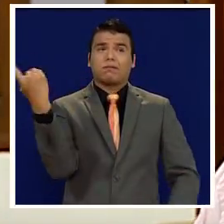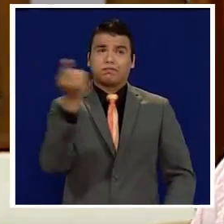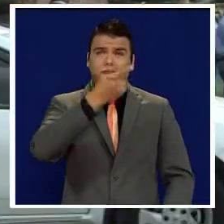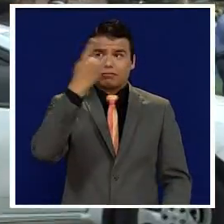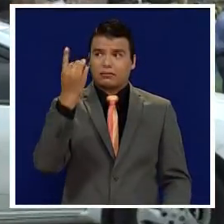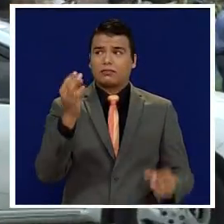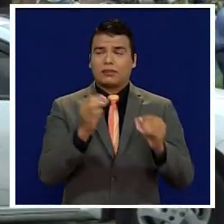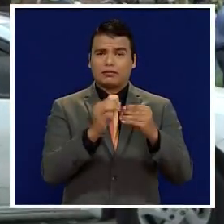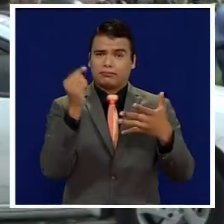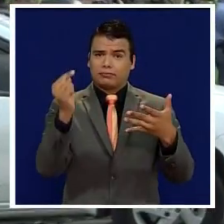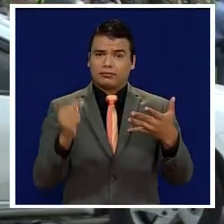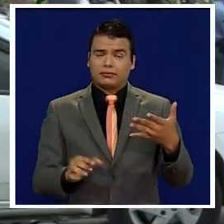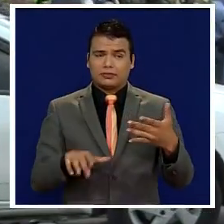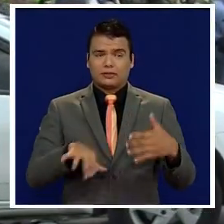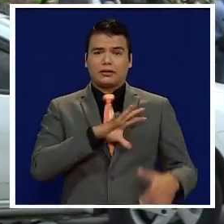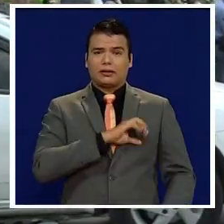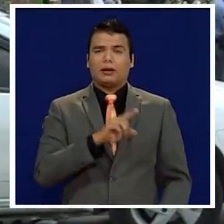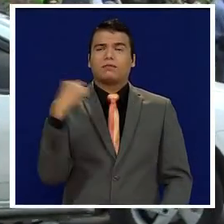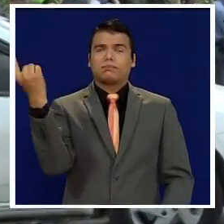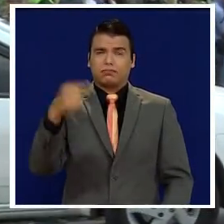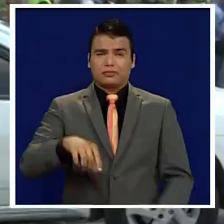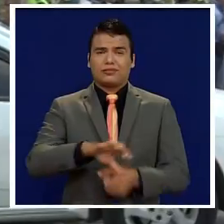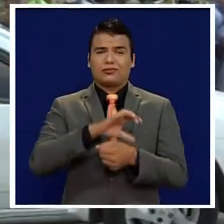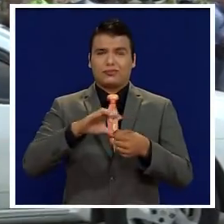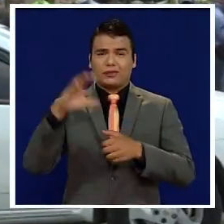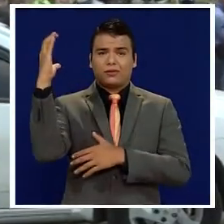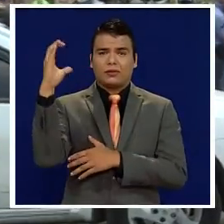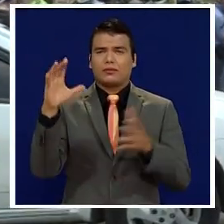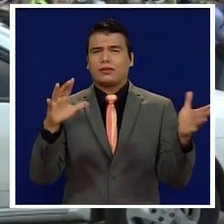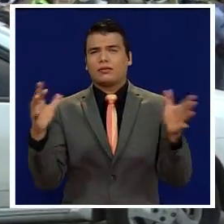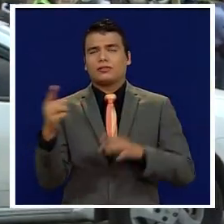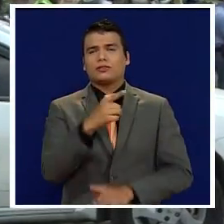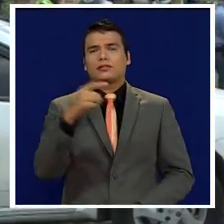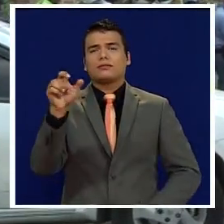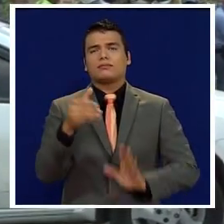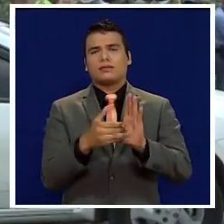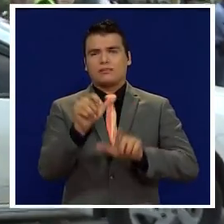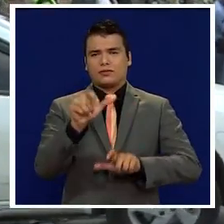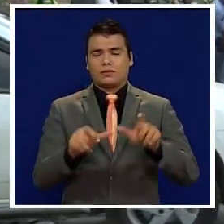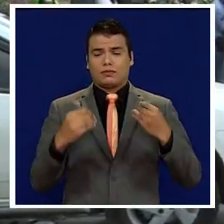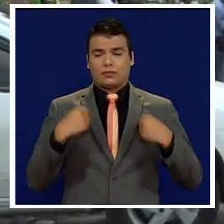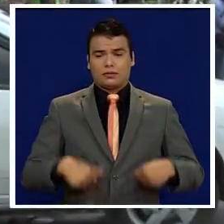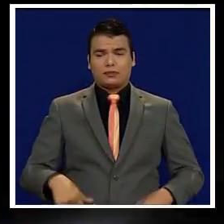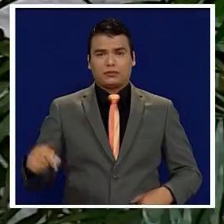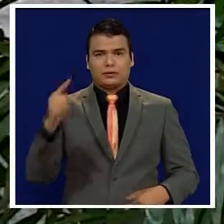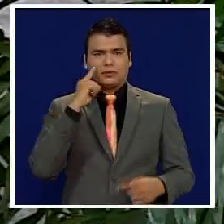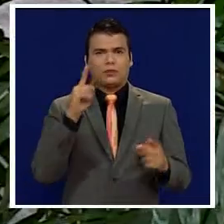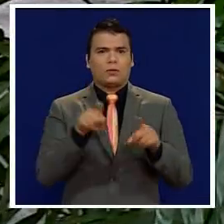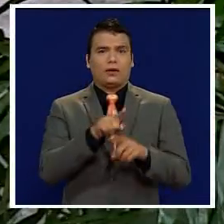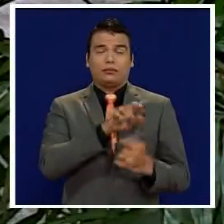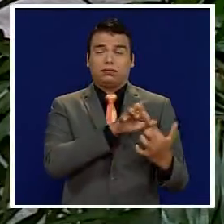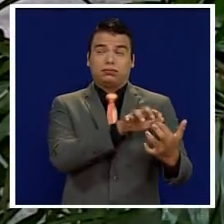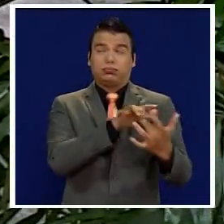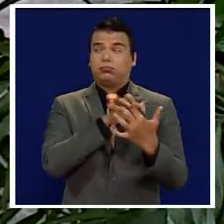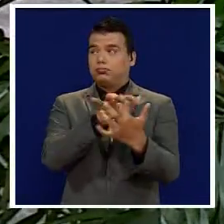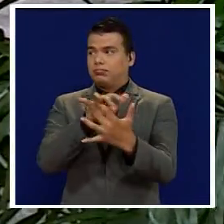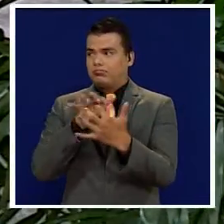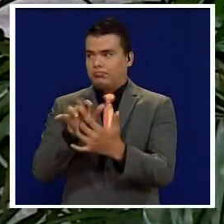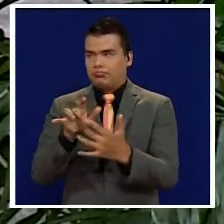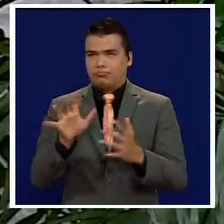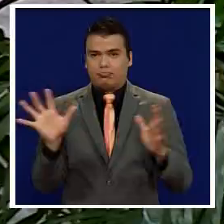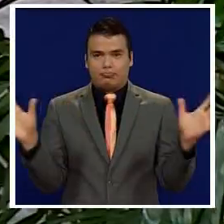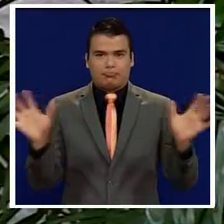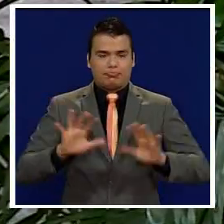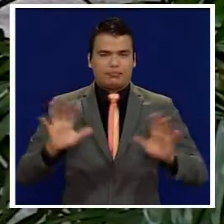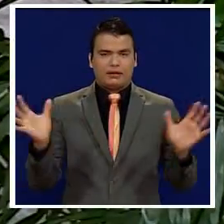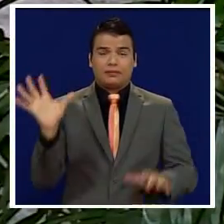de prácticas. Cali, como todas las ciudades del país con más de 100.000 habitantes, viven una guerra urbana. La guerra urbana es una cruel